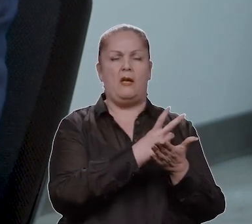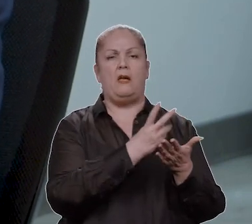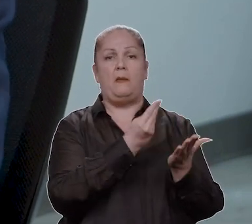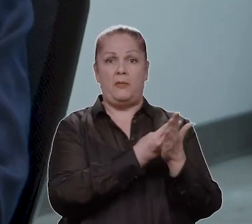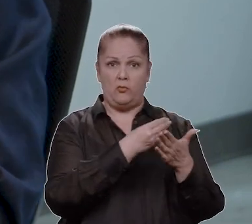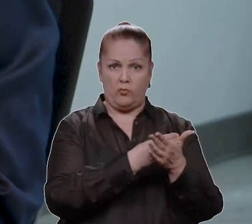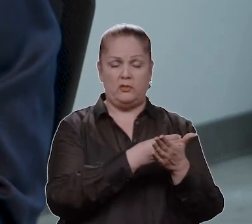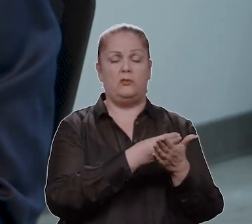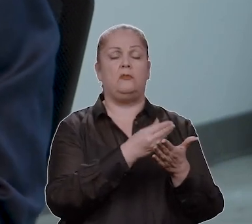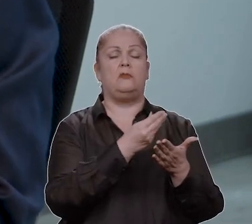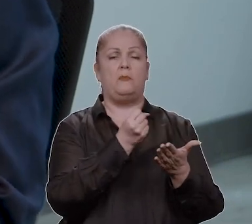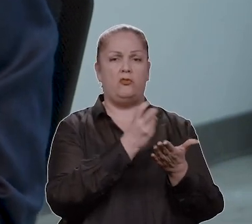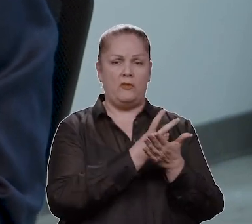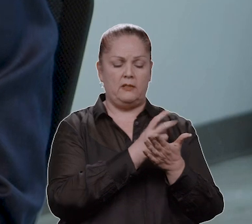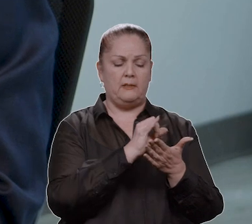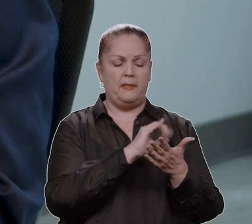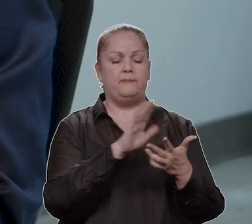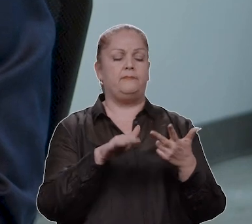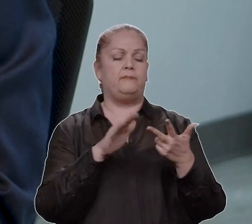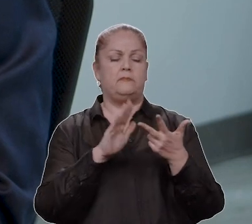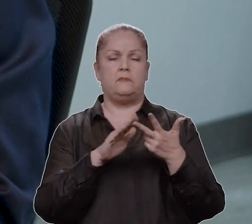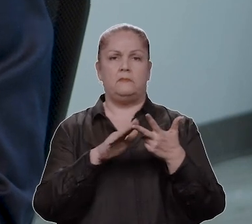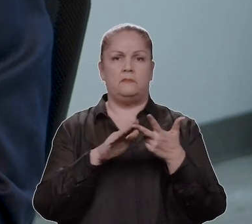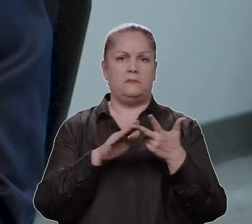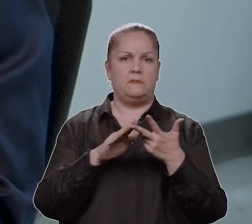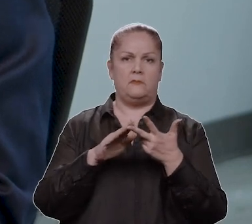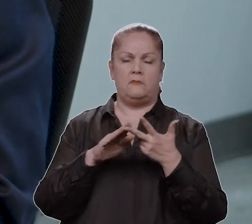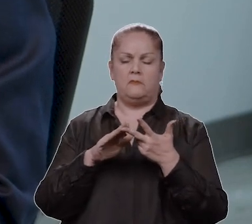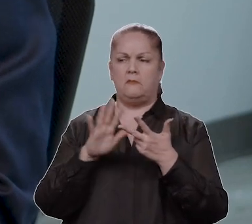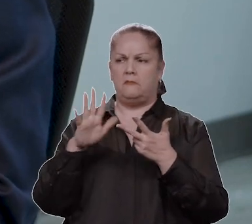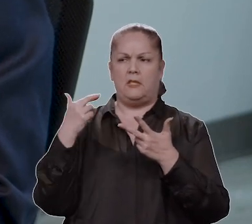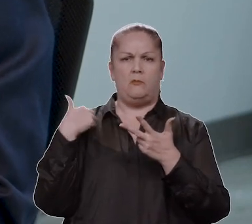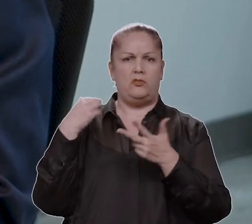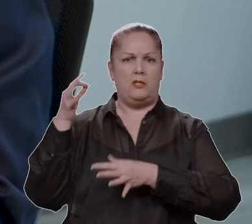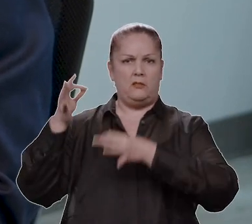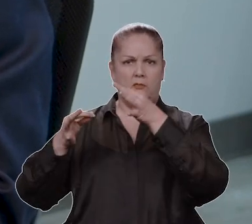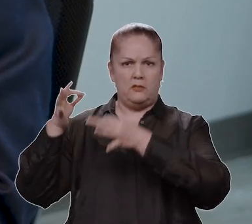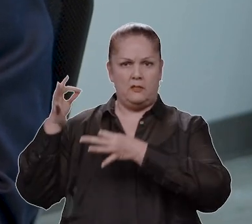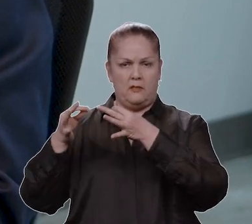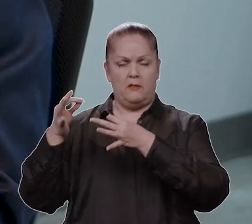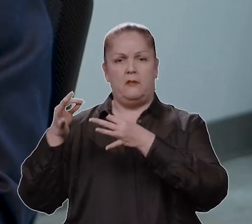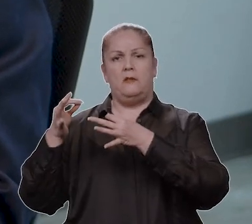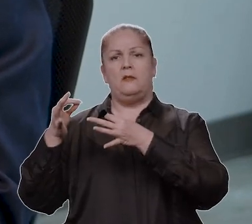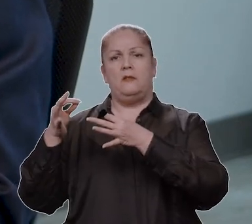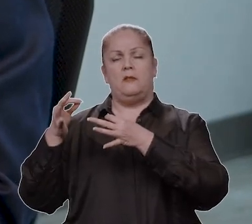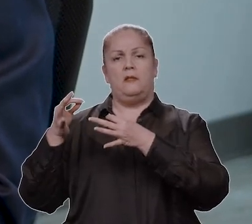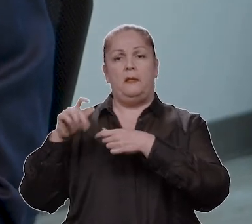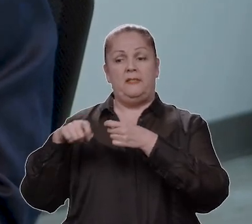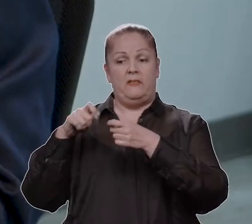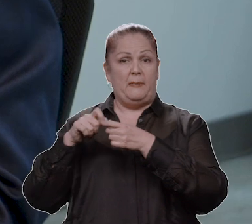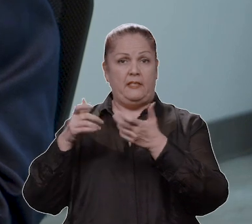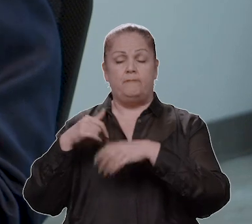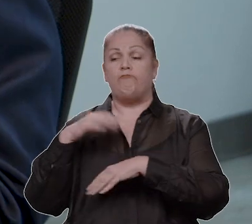incluyendo el presupuesto de Puerto Rico, y la función que tiene el Poder Judicial, particularmente la función